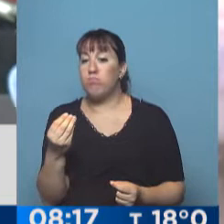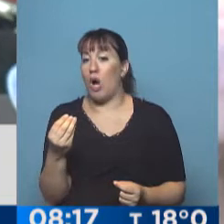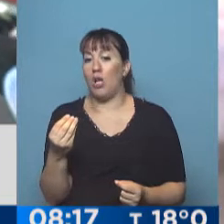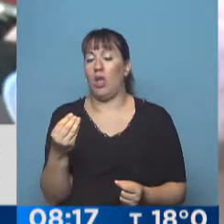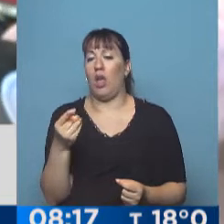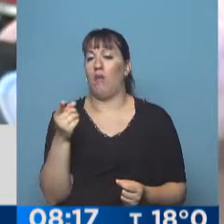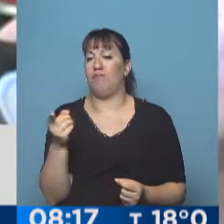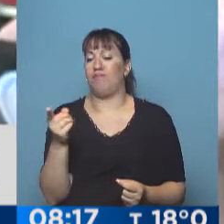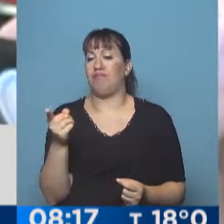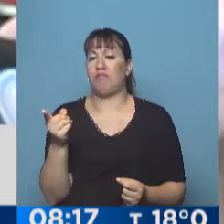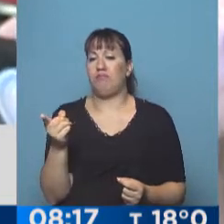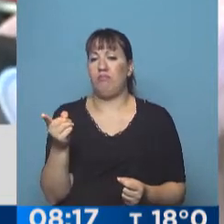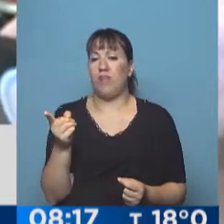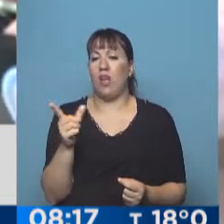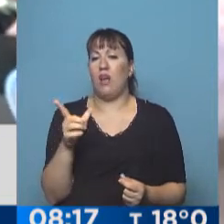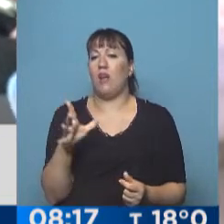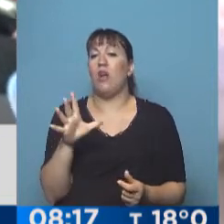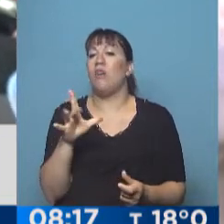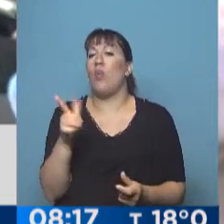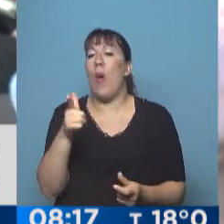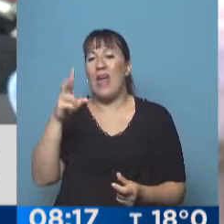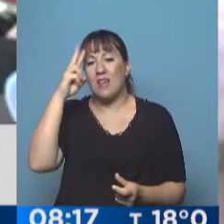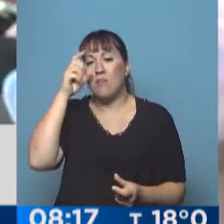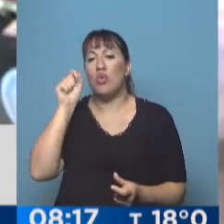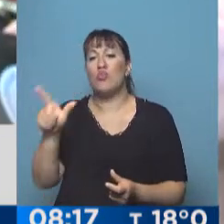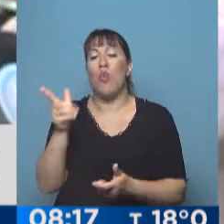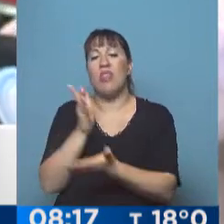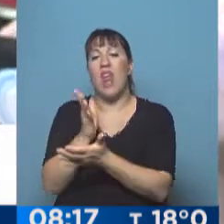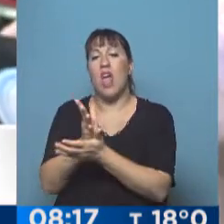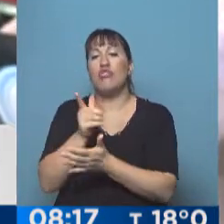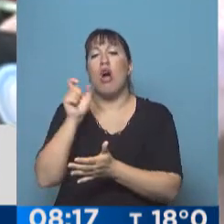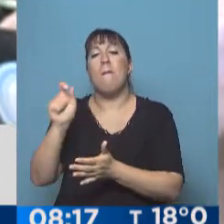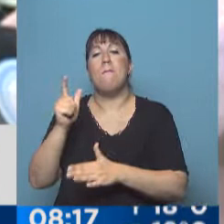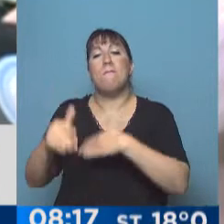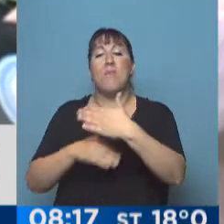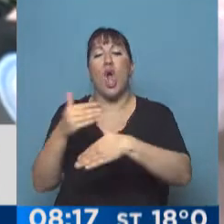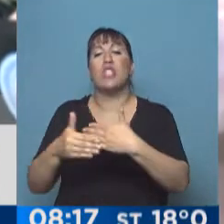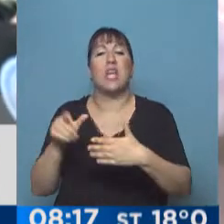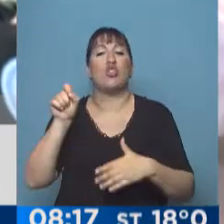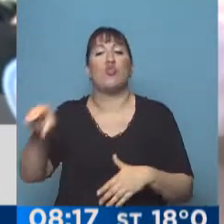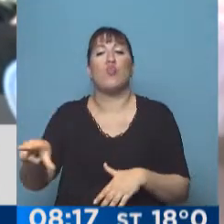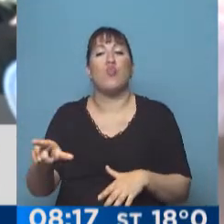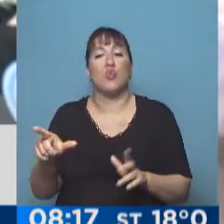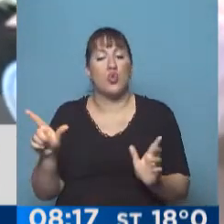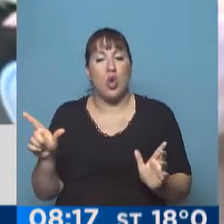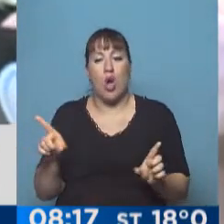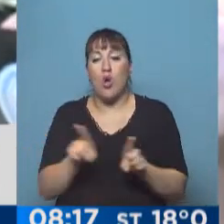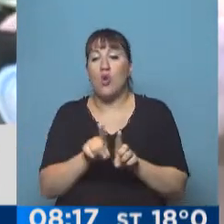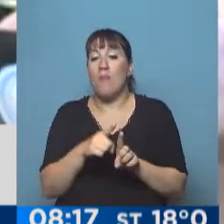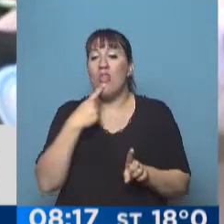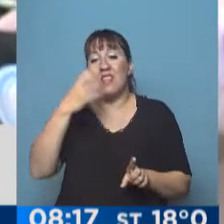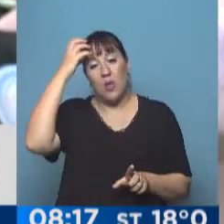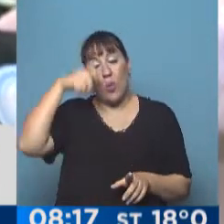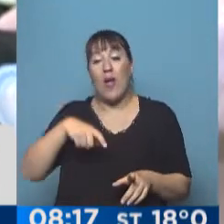fue respetado su derecho del debido proceso como lo dice la propia actora higthon de nolasco este en la acordada